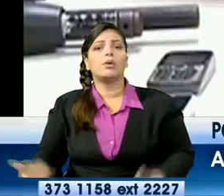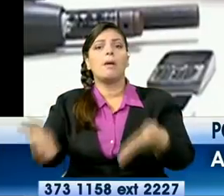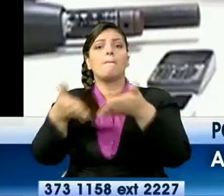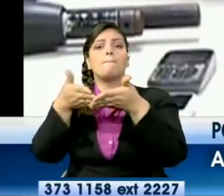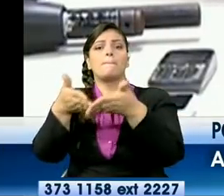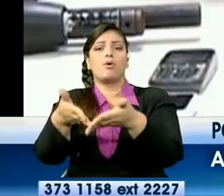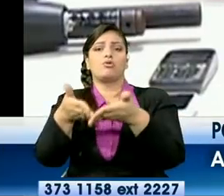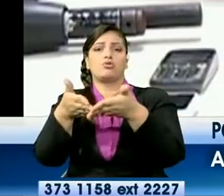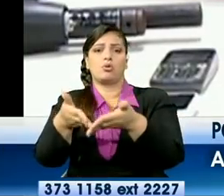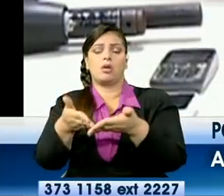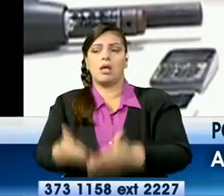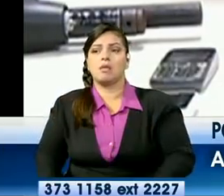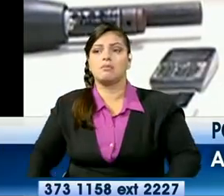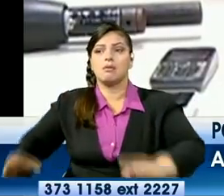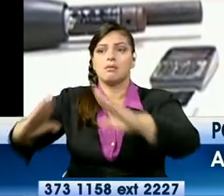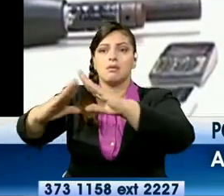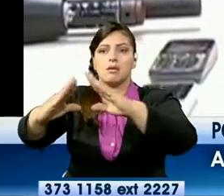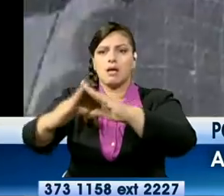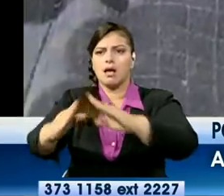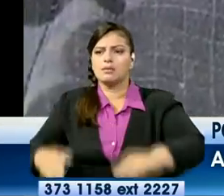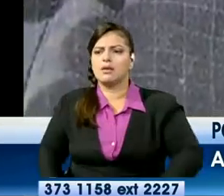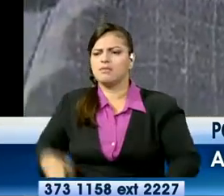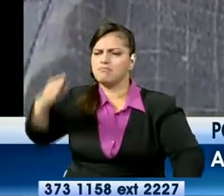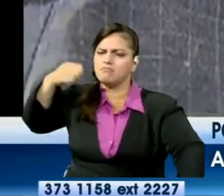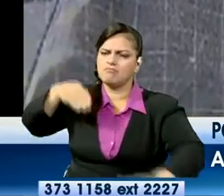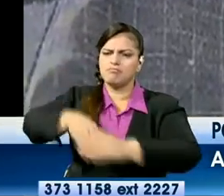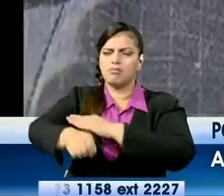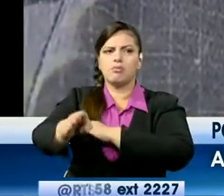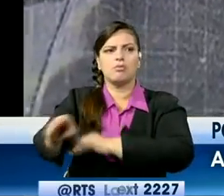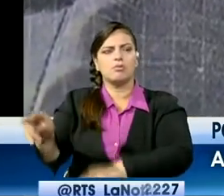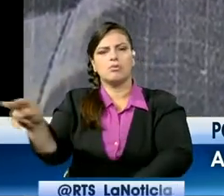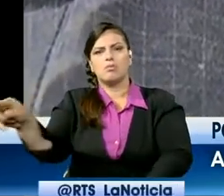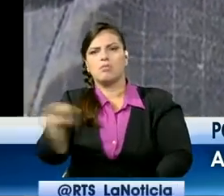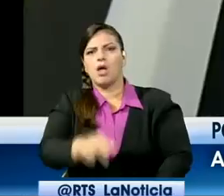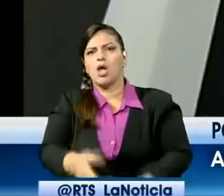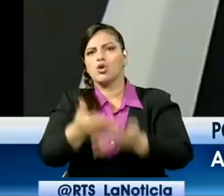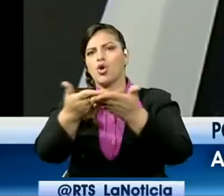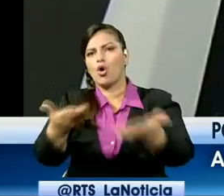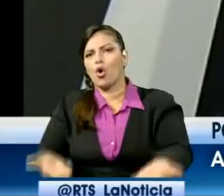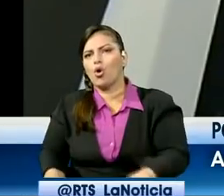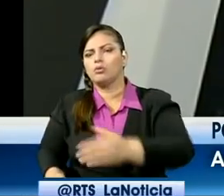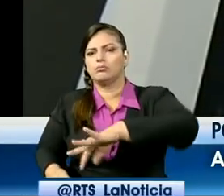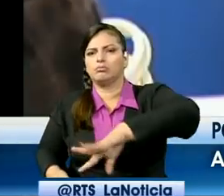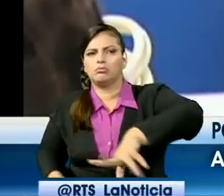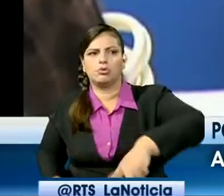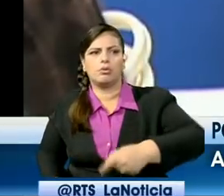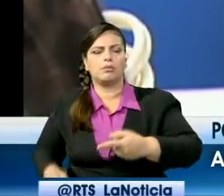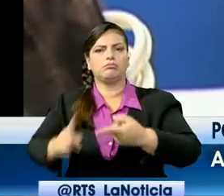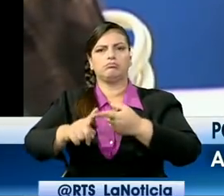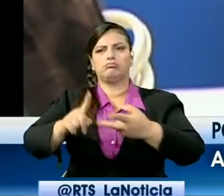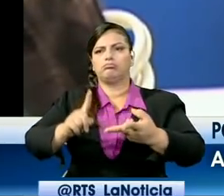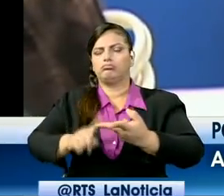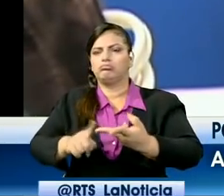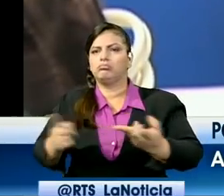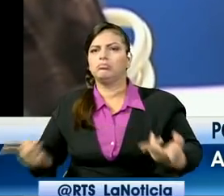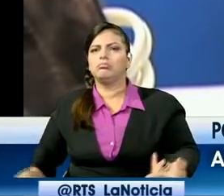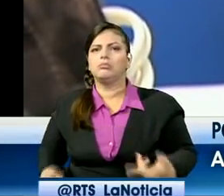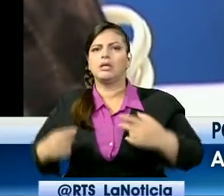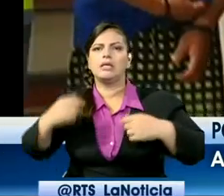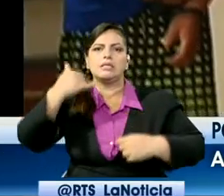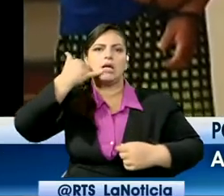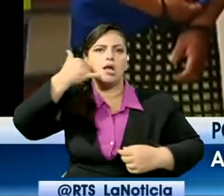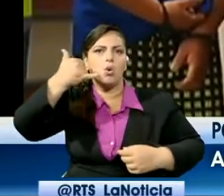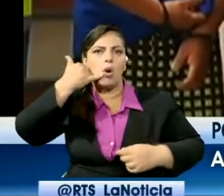eléctricos, 10 celulares y una chaqueta de camuflaje policial. Serían las evidencias de varios asaltos a